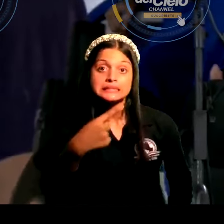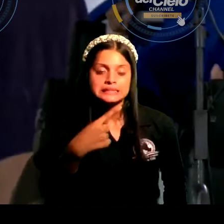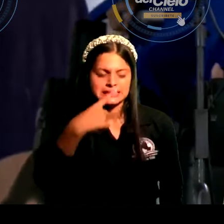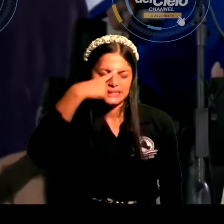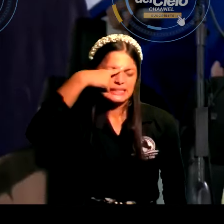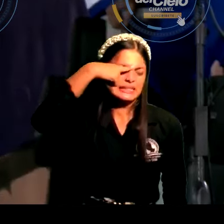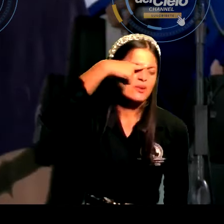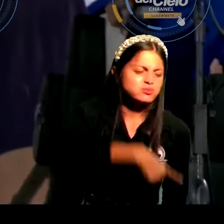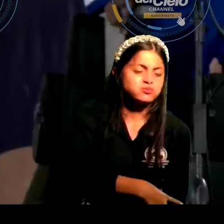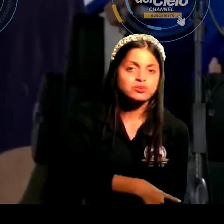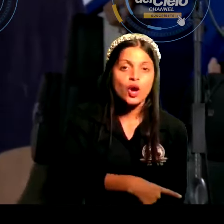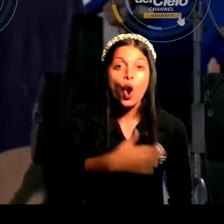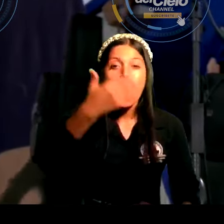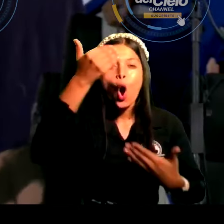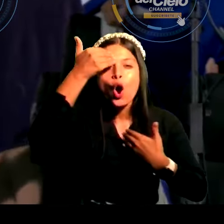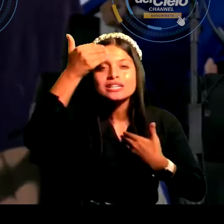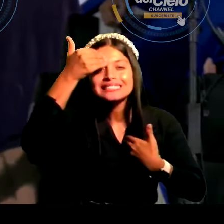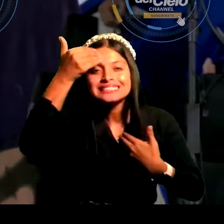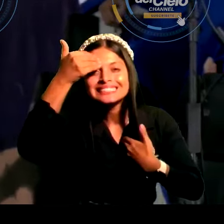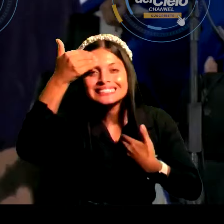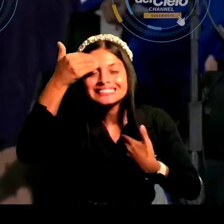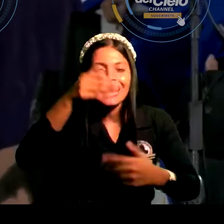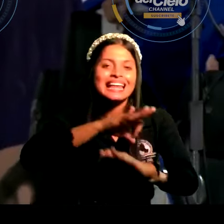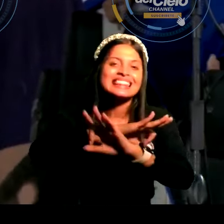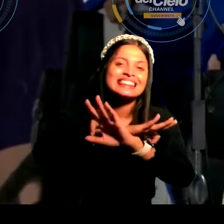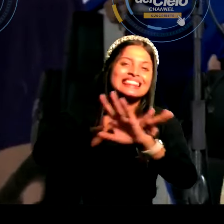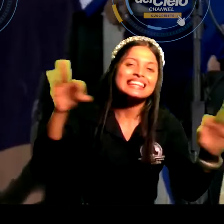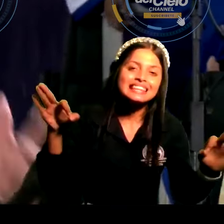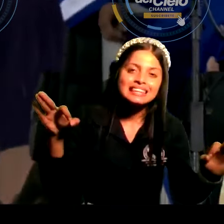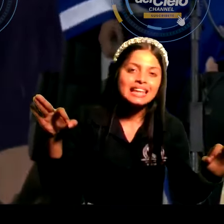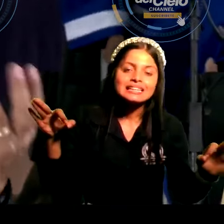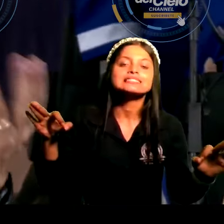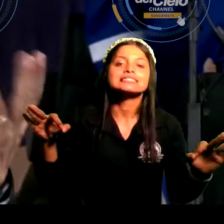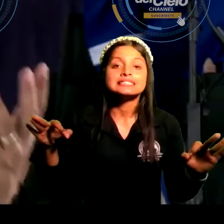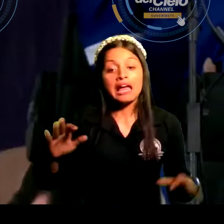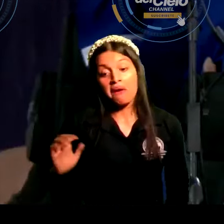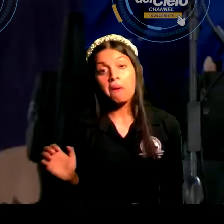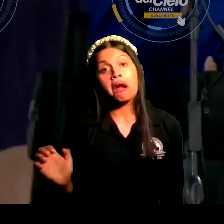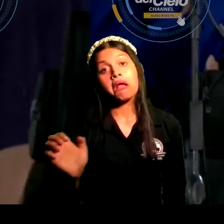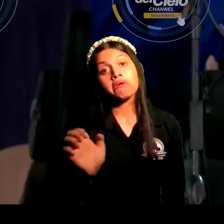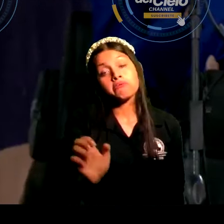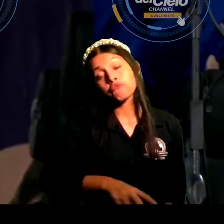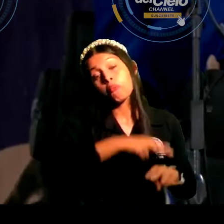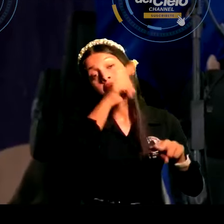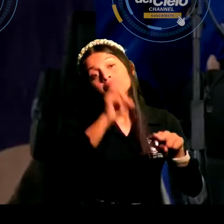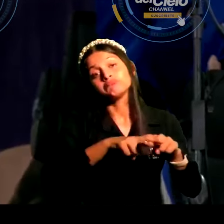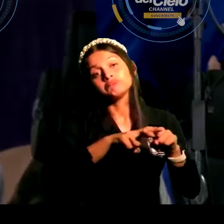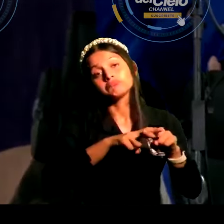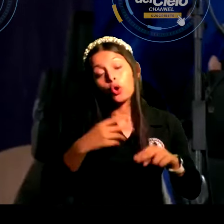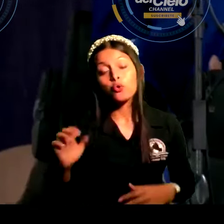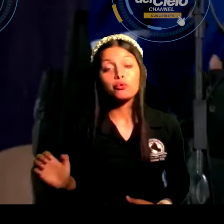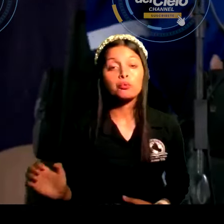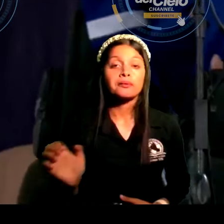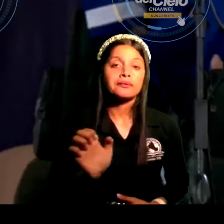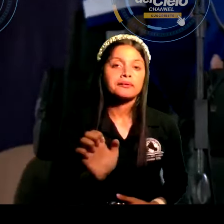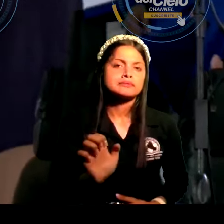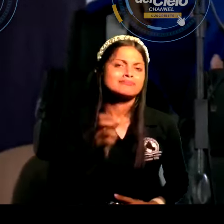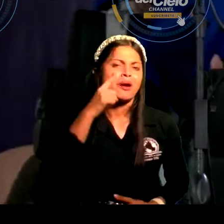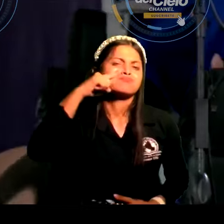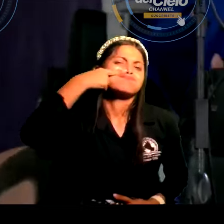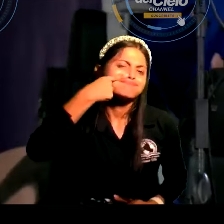no es consciente de su pecado, el evangelio le parece como un cuento vacío, que no tiene de